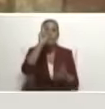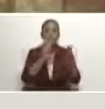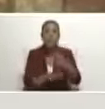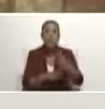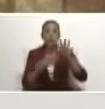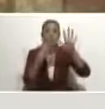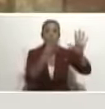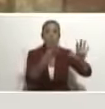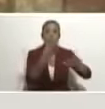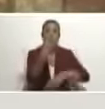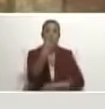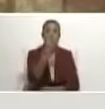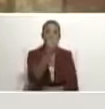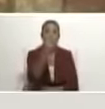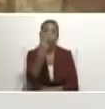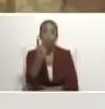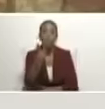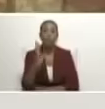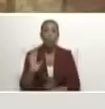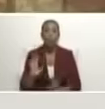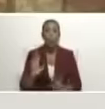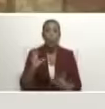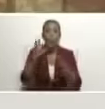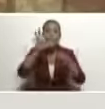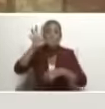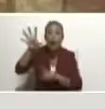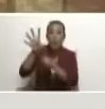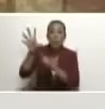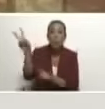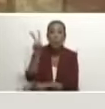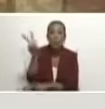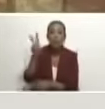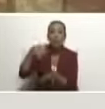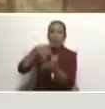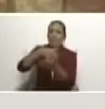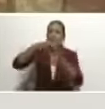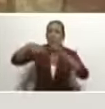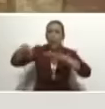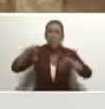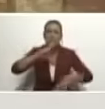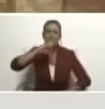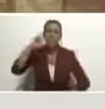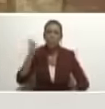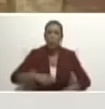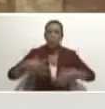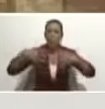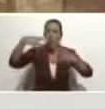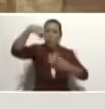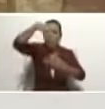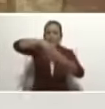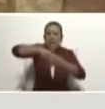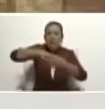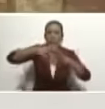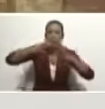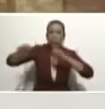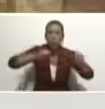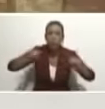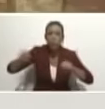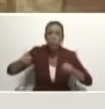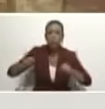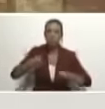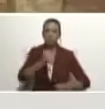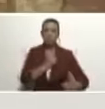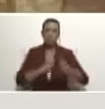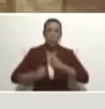1902, un país debilitado por las divisiones, los odios, las guerras intestinas, el entreguismo